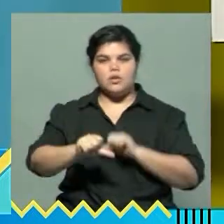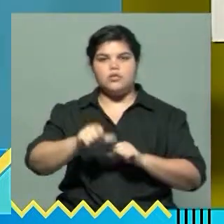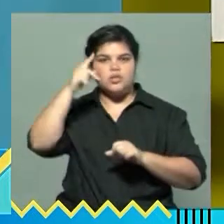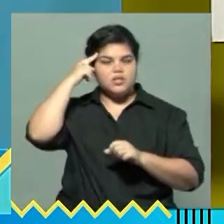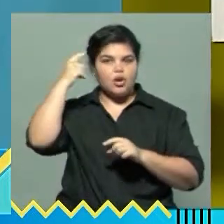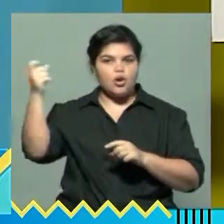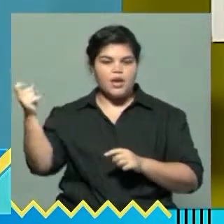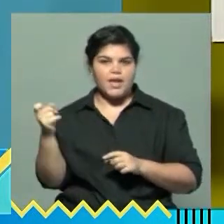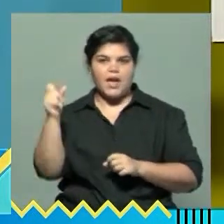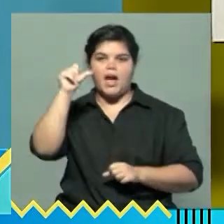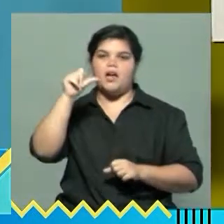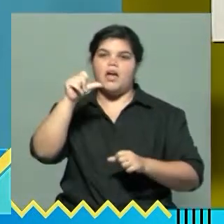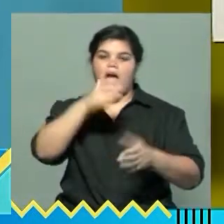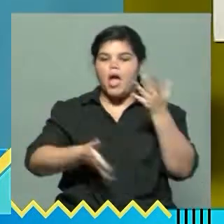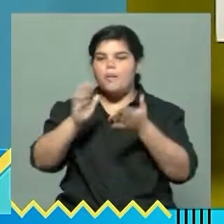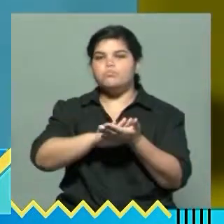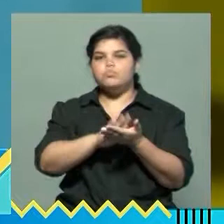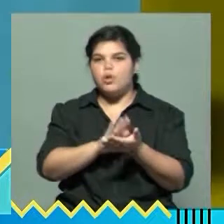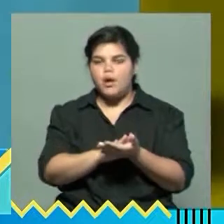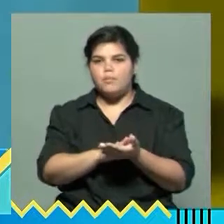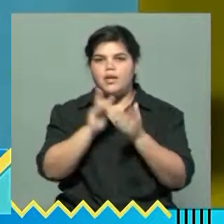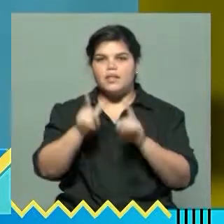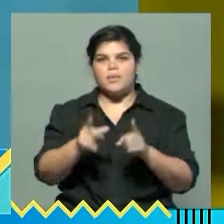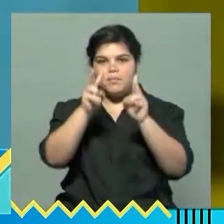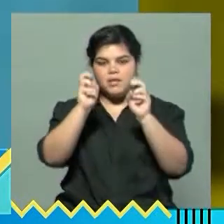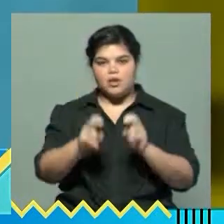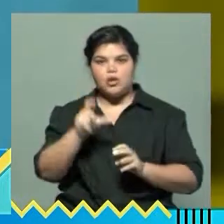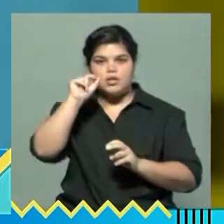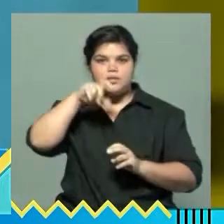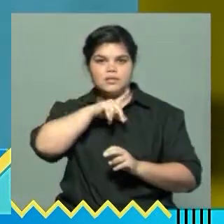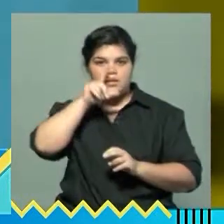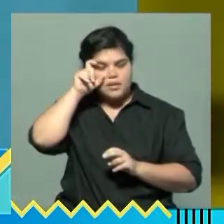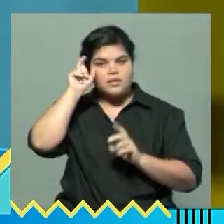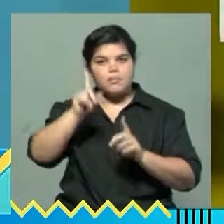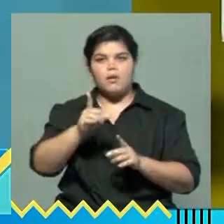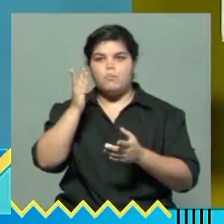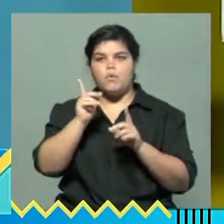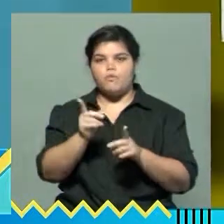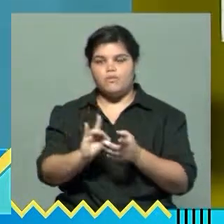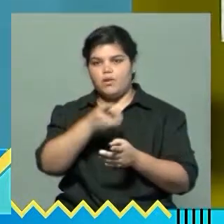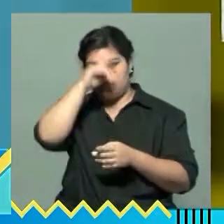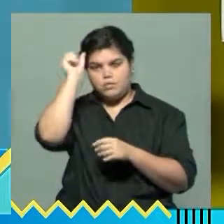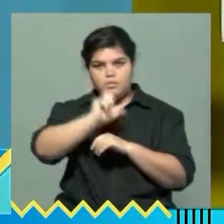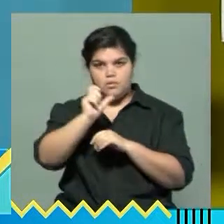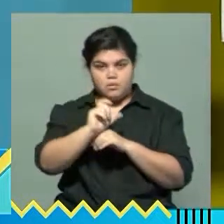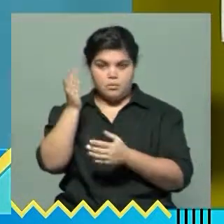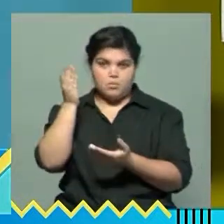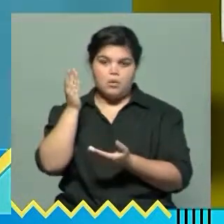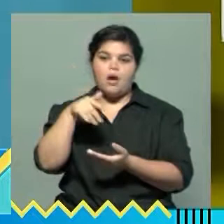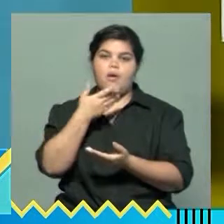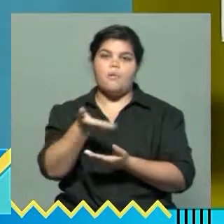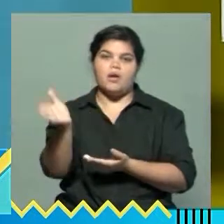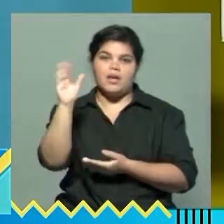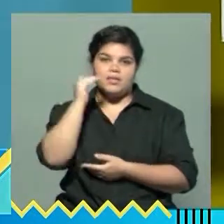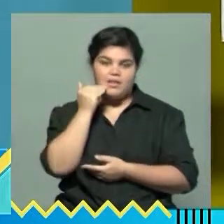Experimental y Neurociencias, investigador del CONICET y profesor de la Facultad de Educación de la Universidad Nacional de Cuyo. Adolfo, buenas tardes. Fernanda Oviedo te saluda.